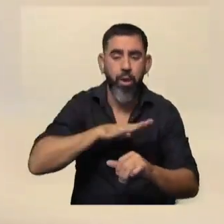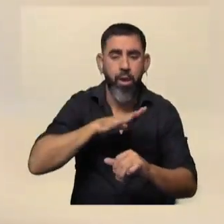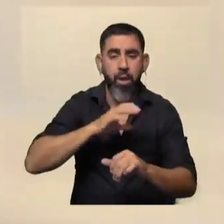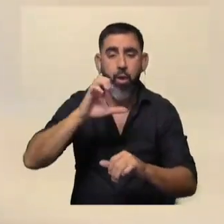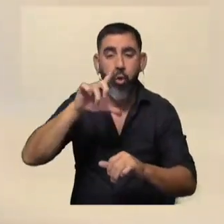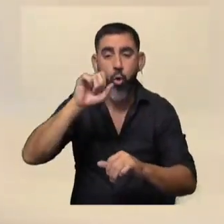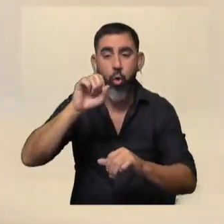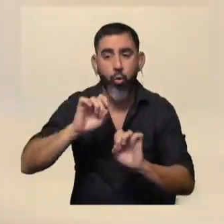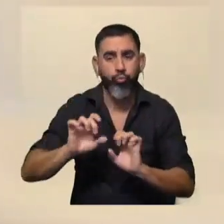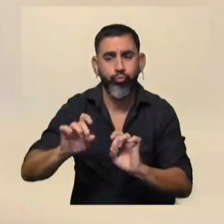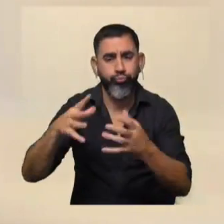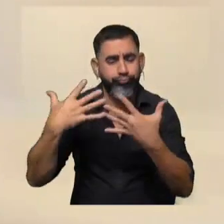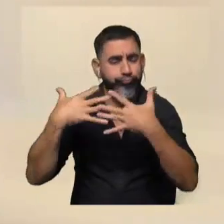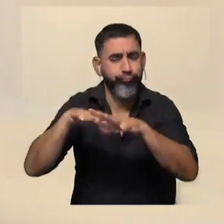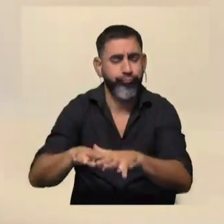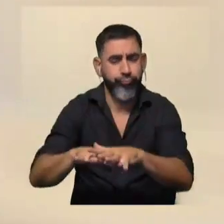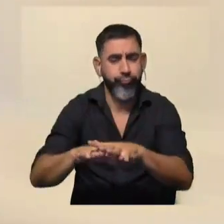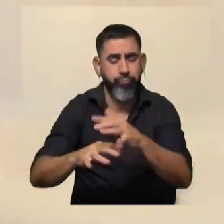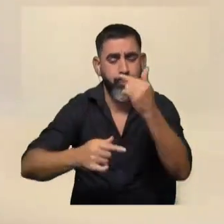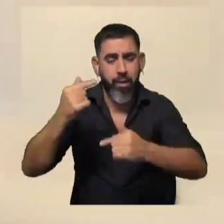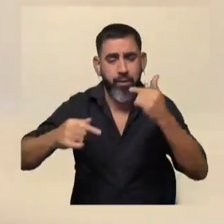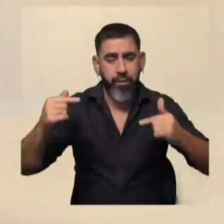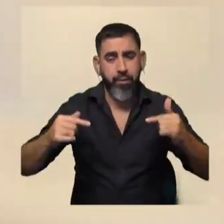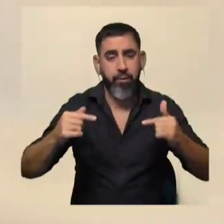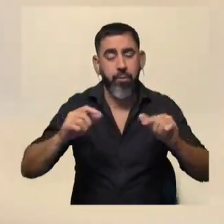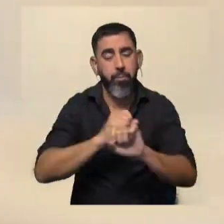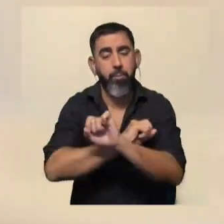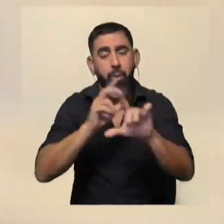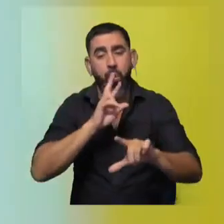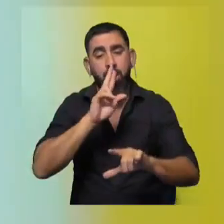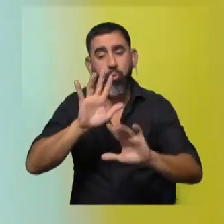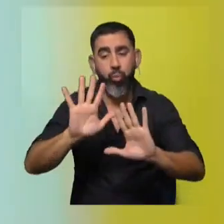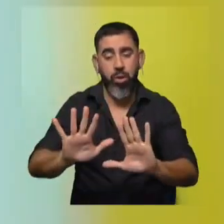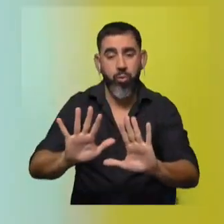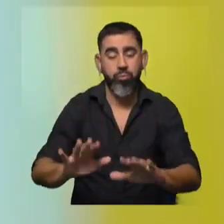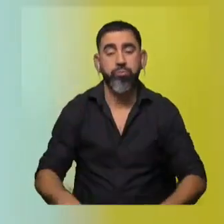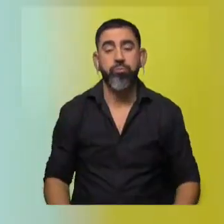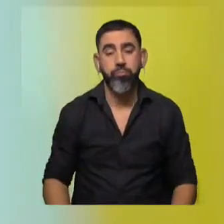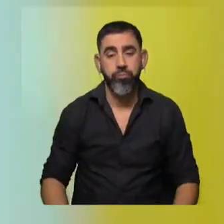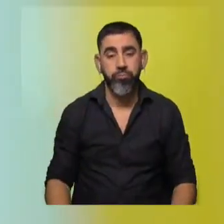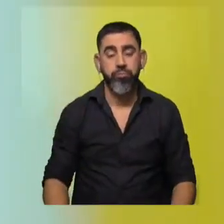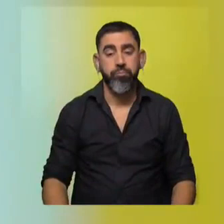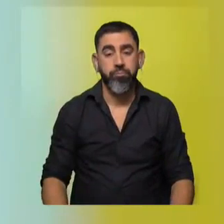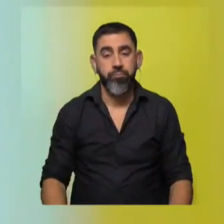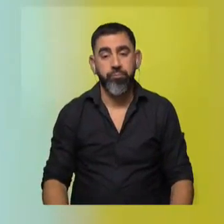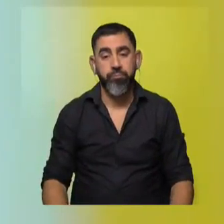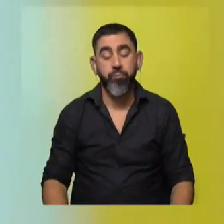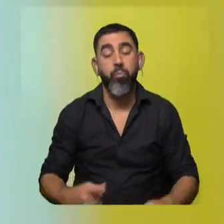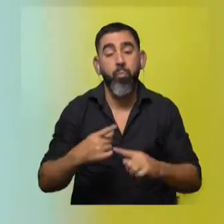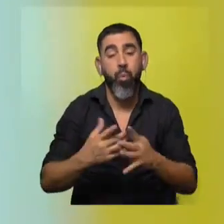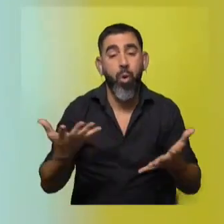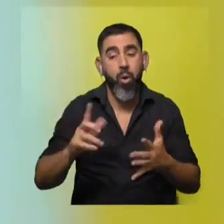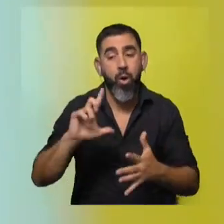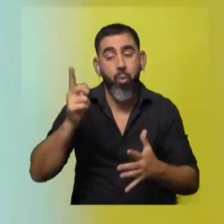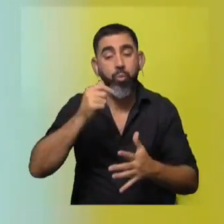cloro reaccione con los bromuros y la materia orgánica, dando como resultado estas sustancias consideradas nocivas. Si bien por ahora no